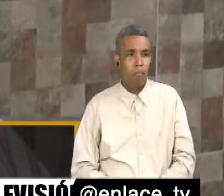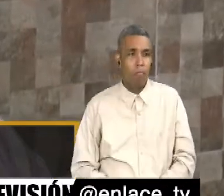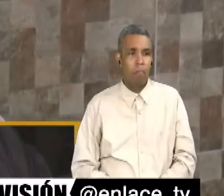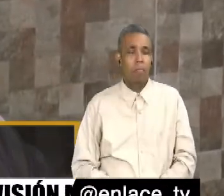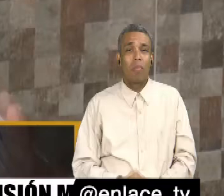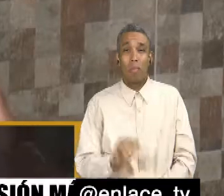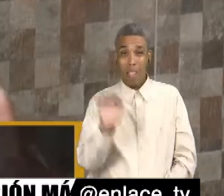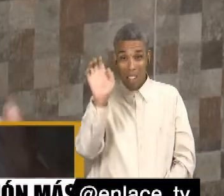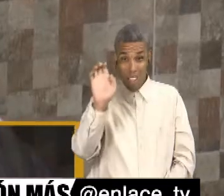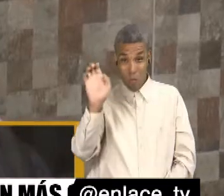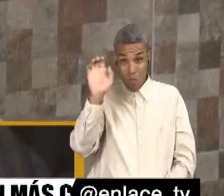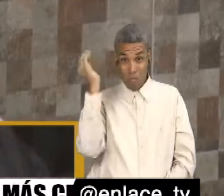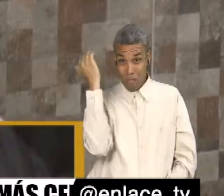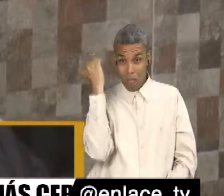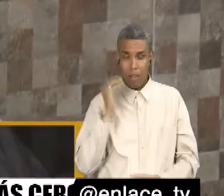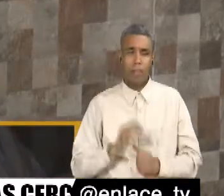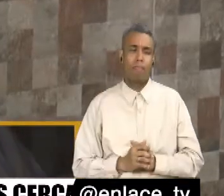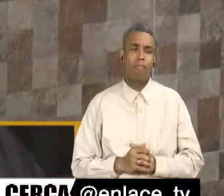me dieron nomás